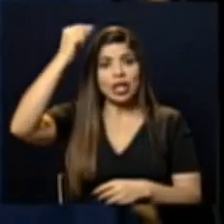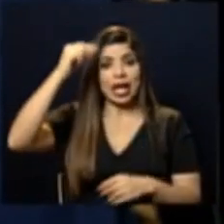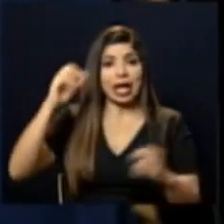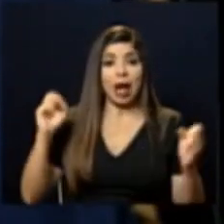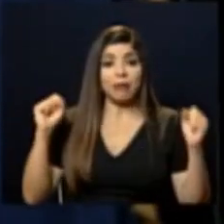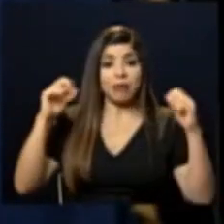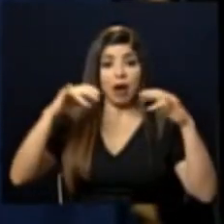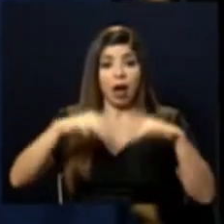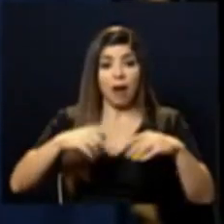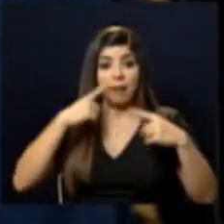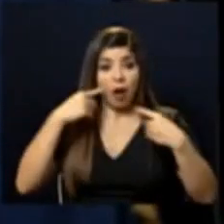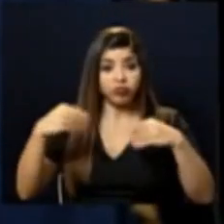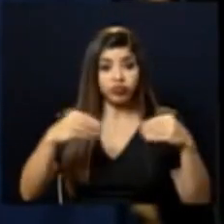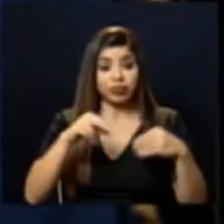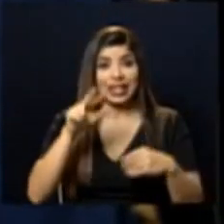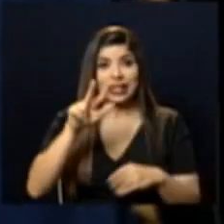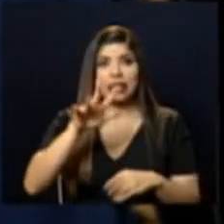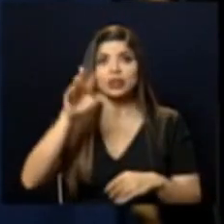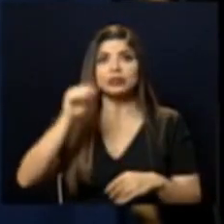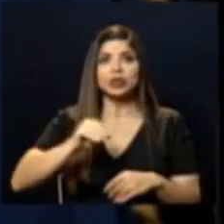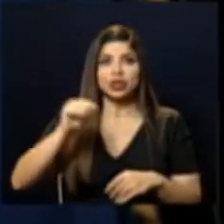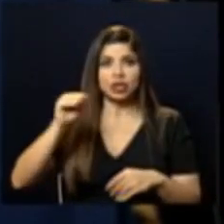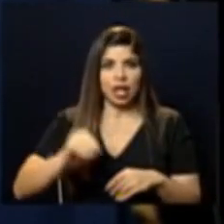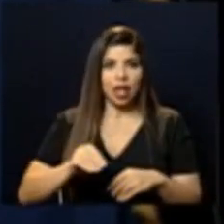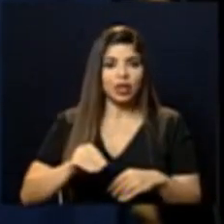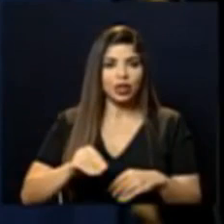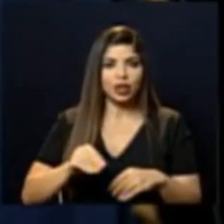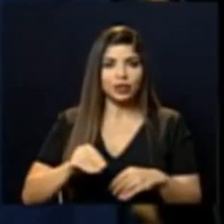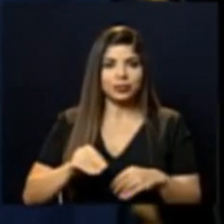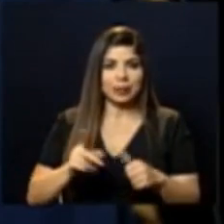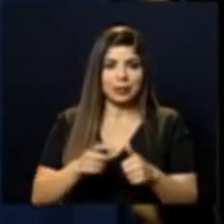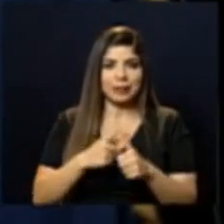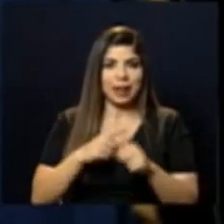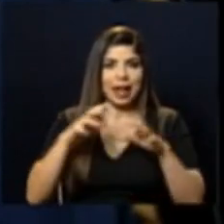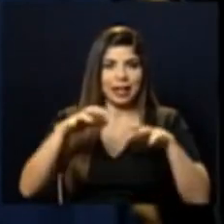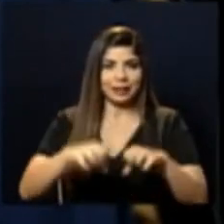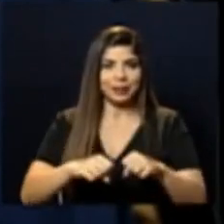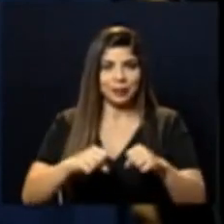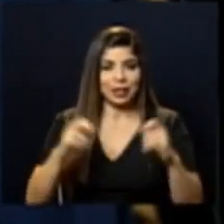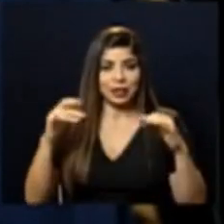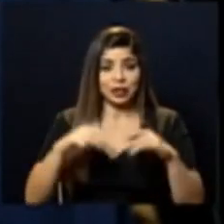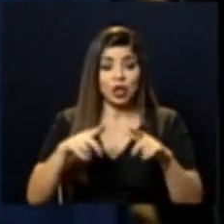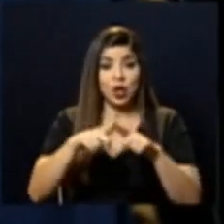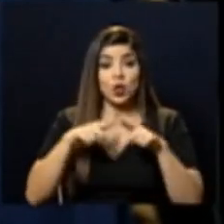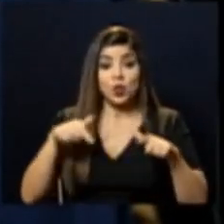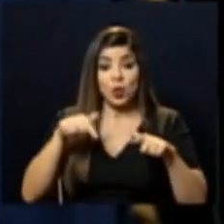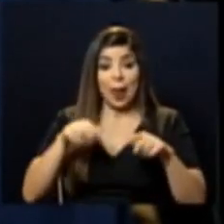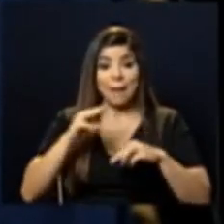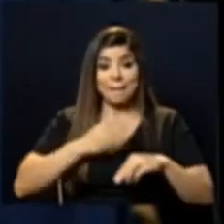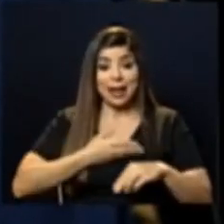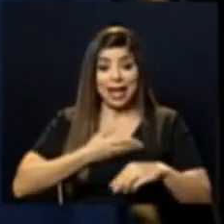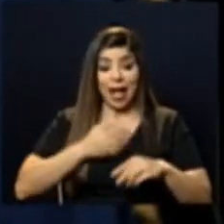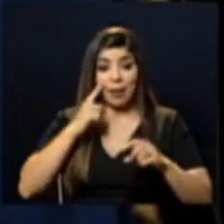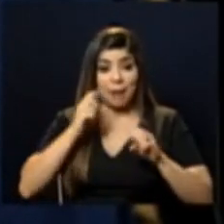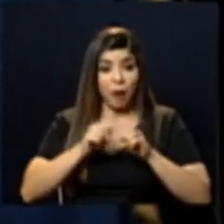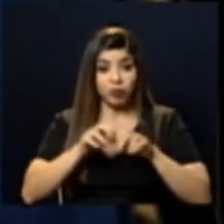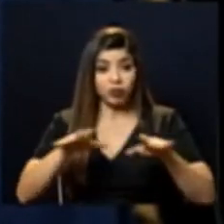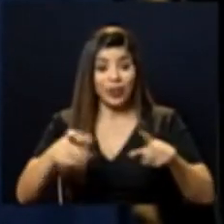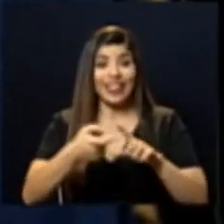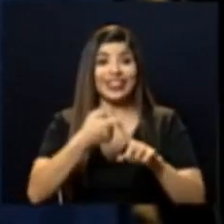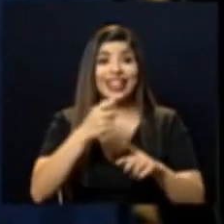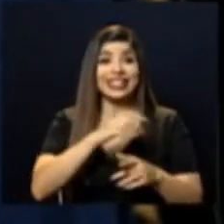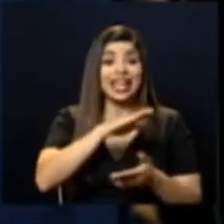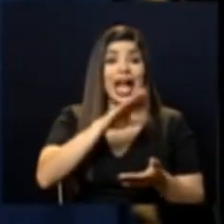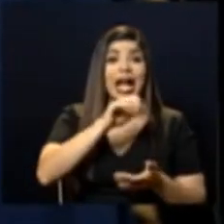ocupación inicial del 35%. La zona de influencia de este mercado abarca desde el